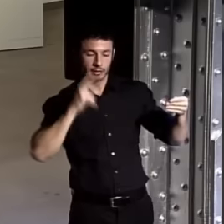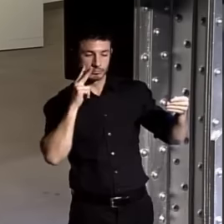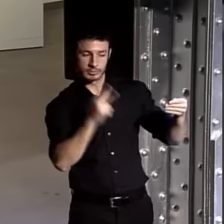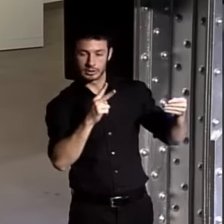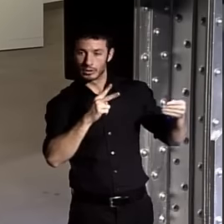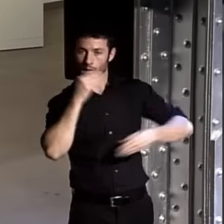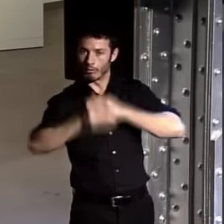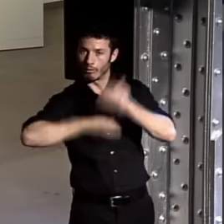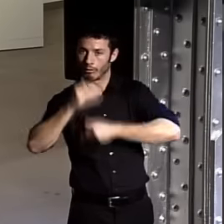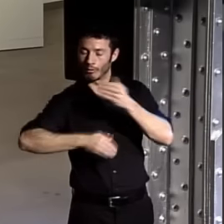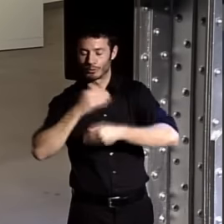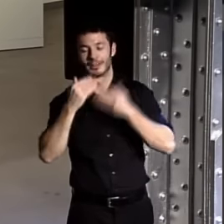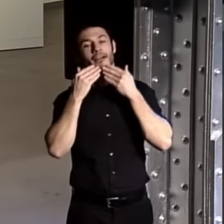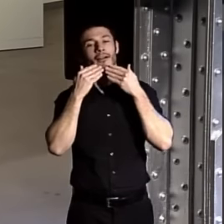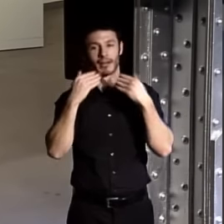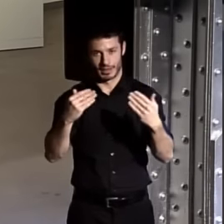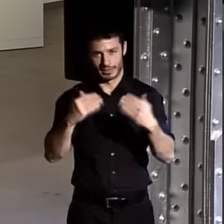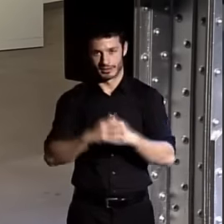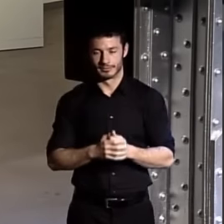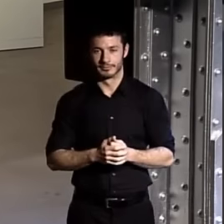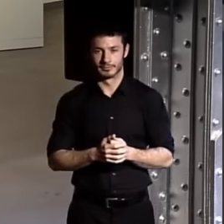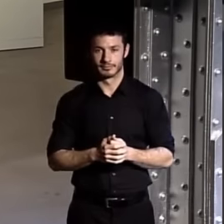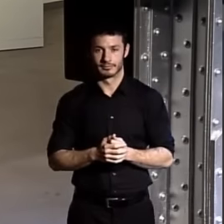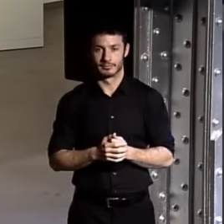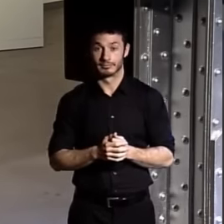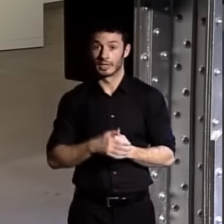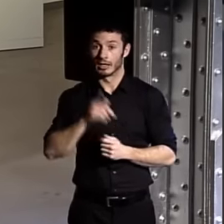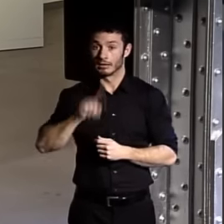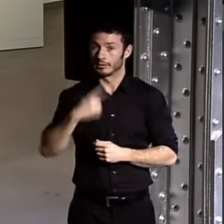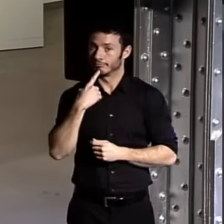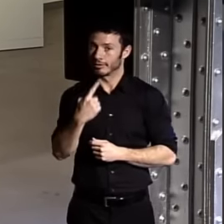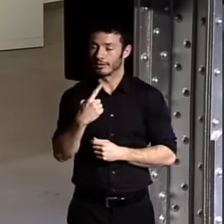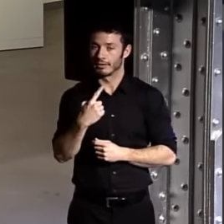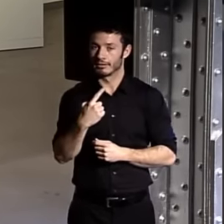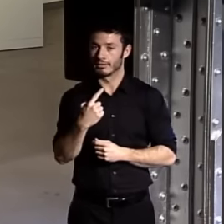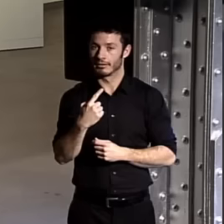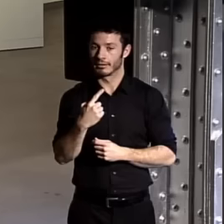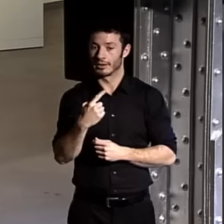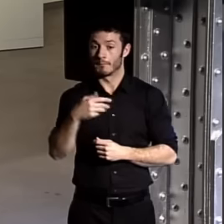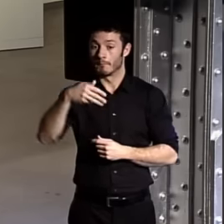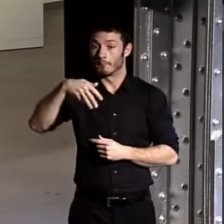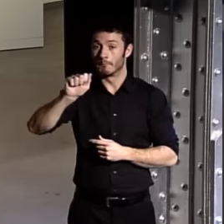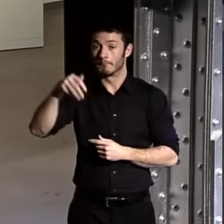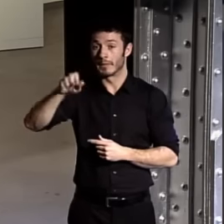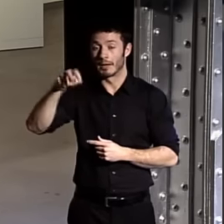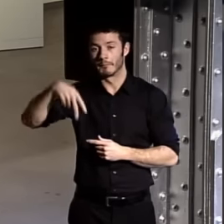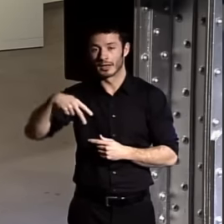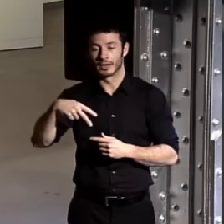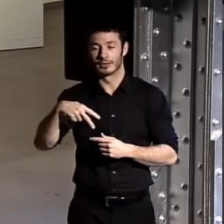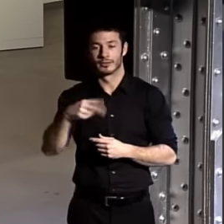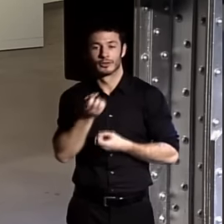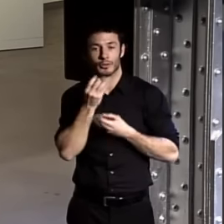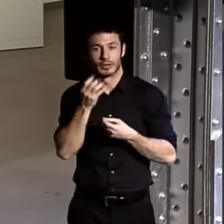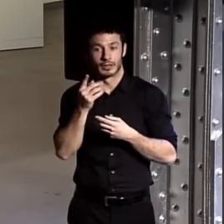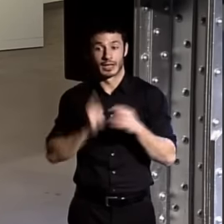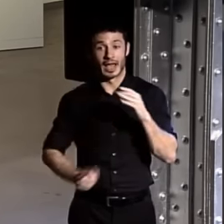rodado y os quería dar las gracias también por esto y también decir que bueno la lo que comentaba mamen es una exposición que ten arriba